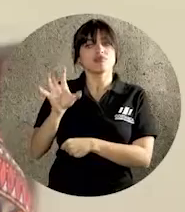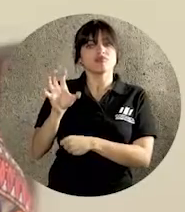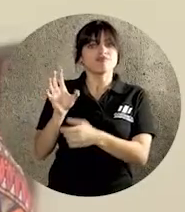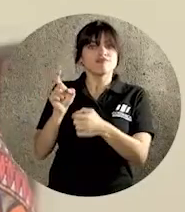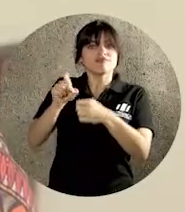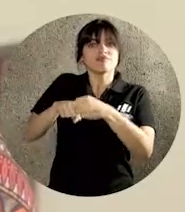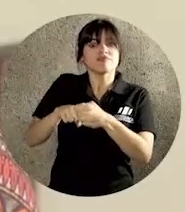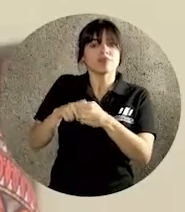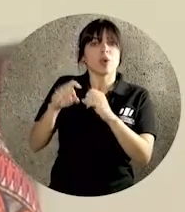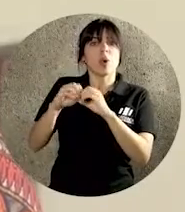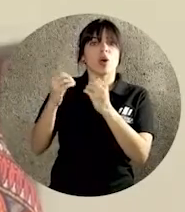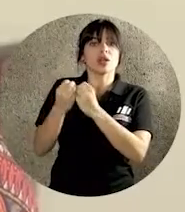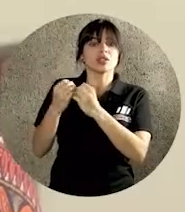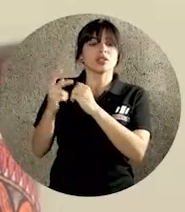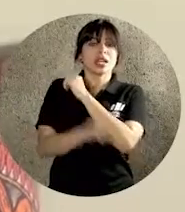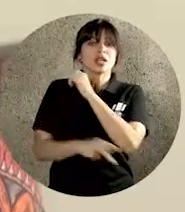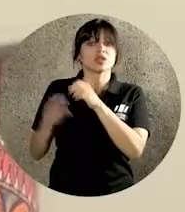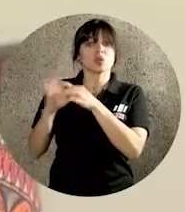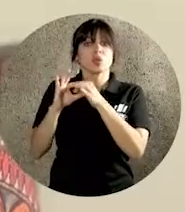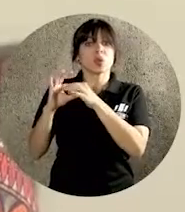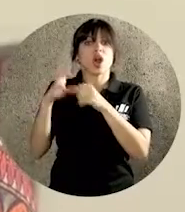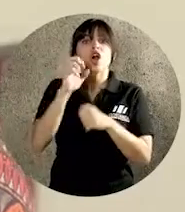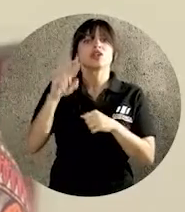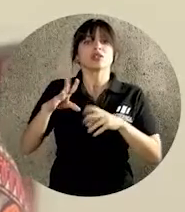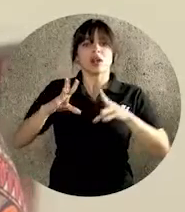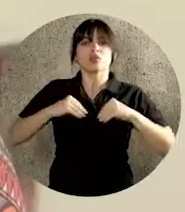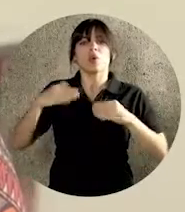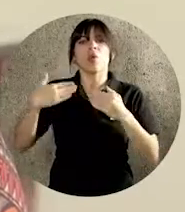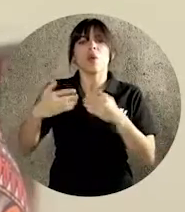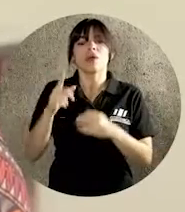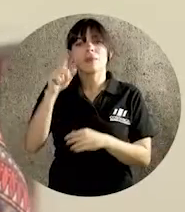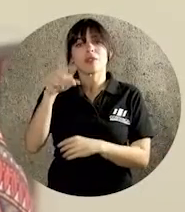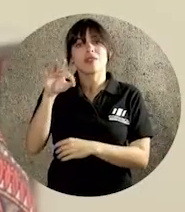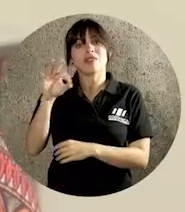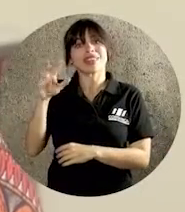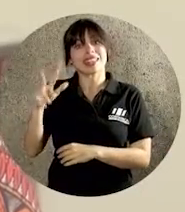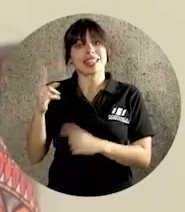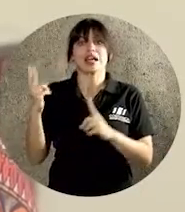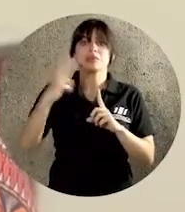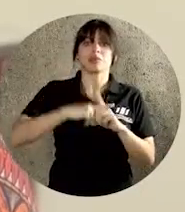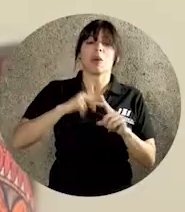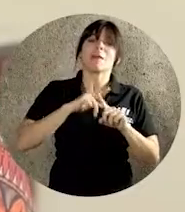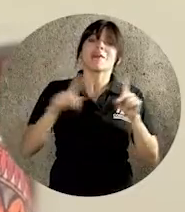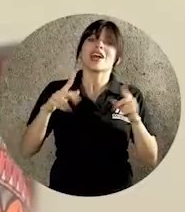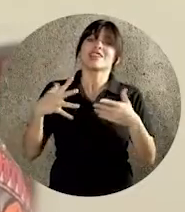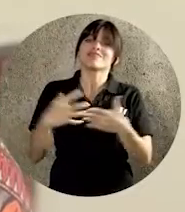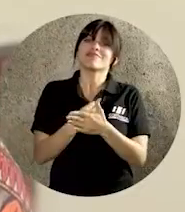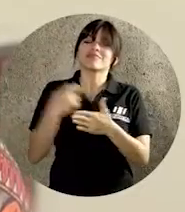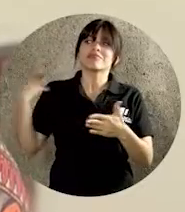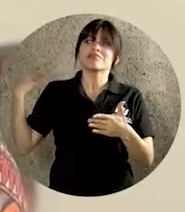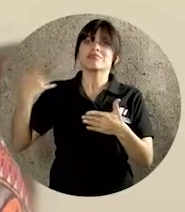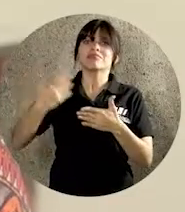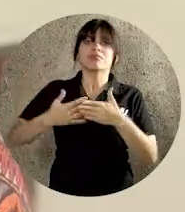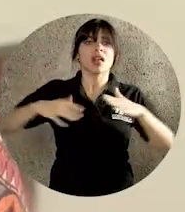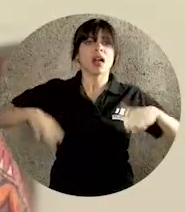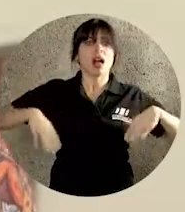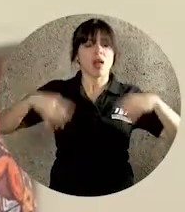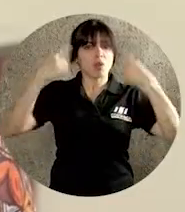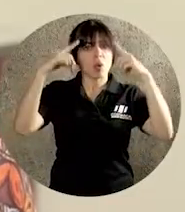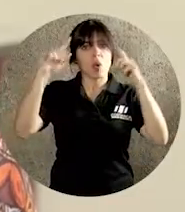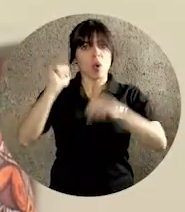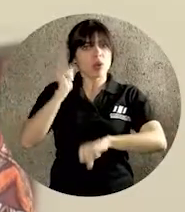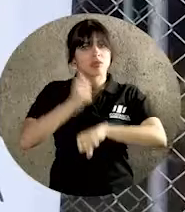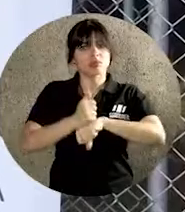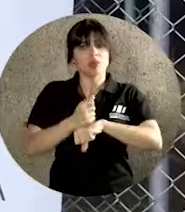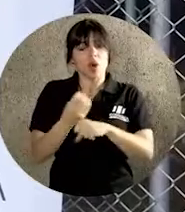Naciones Unidas, que Costa Rica adoptó en el año de 1993, pero que lamentablemente no habíamos logrado